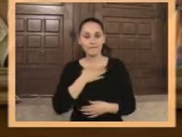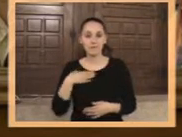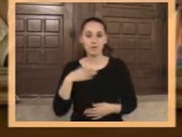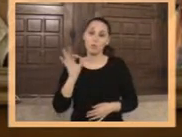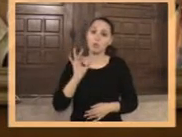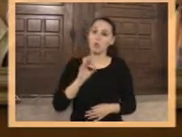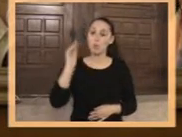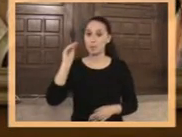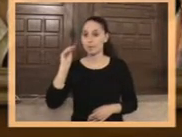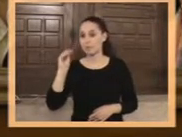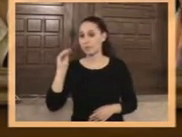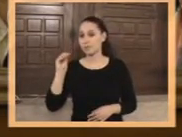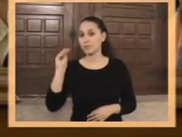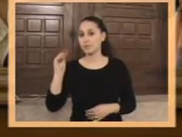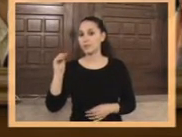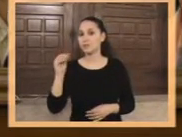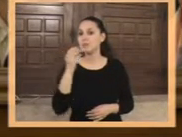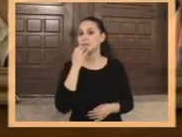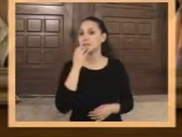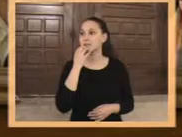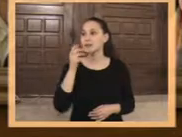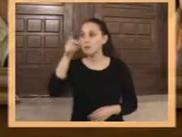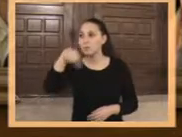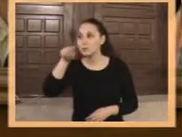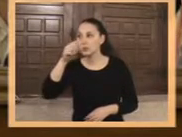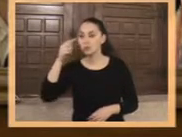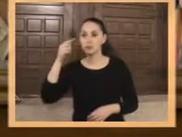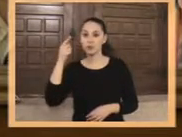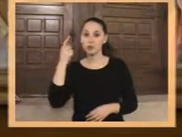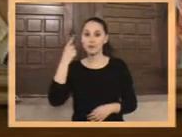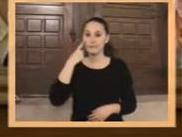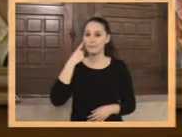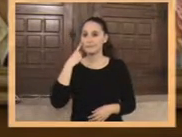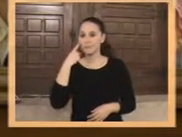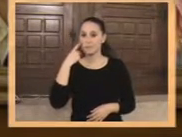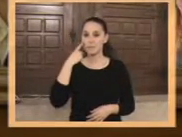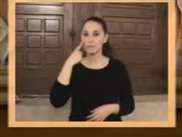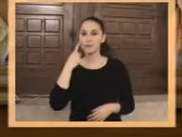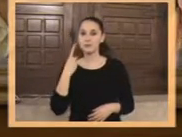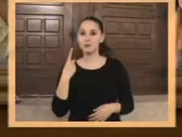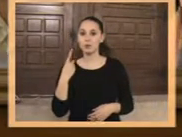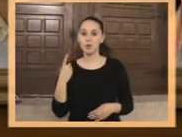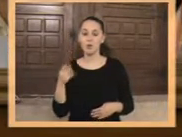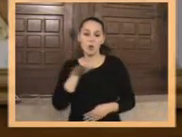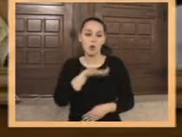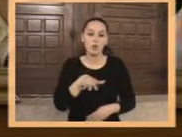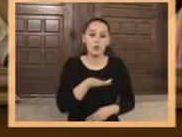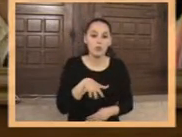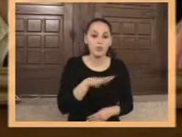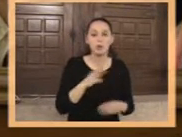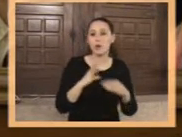si se ha mirado la posibilidad de que declarar este espacio precisamente de Manial,